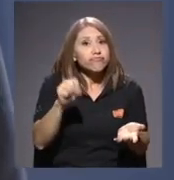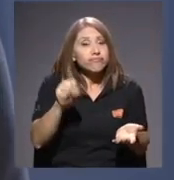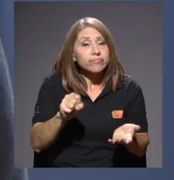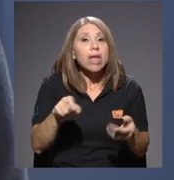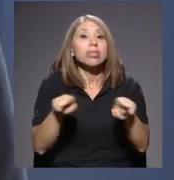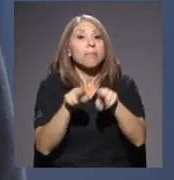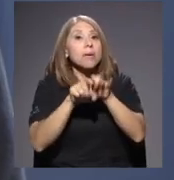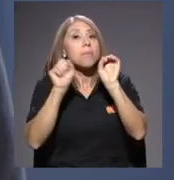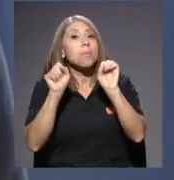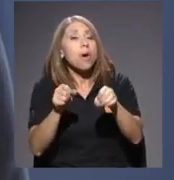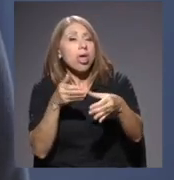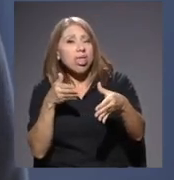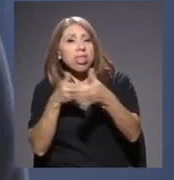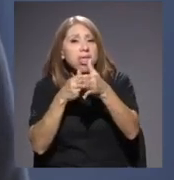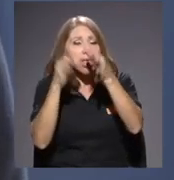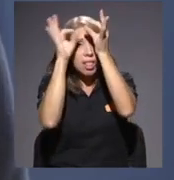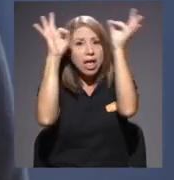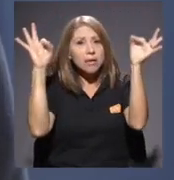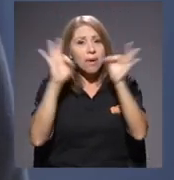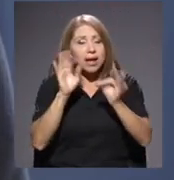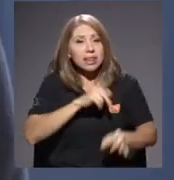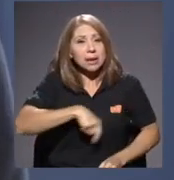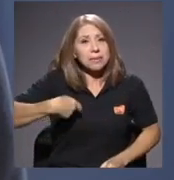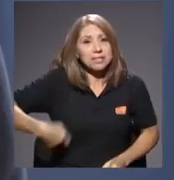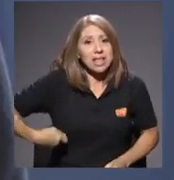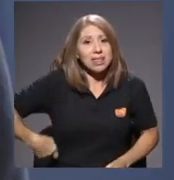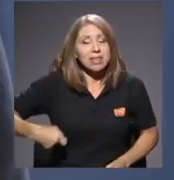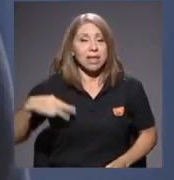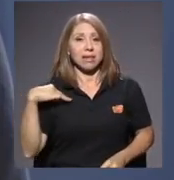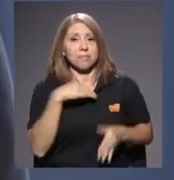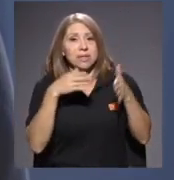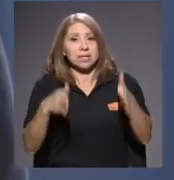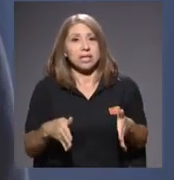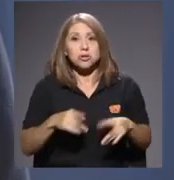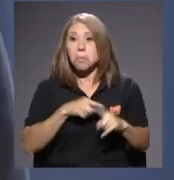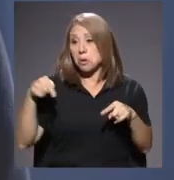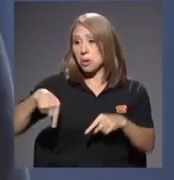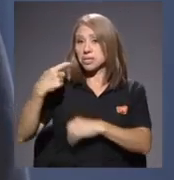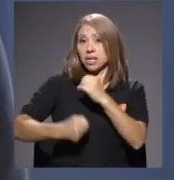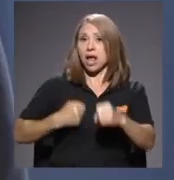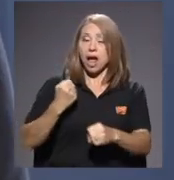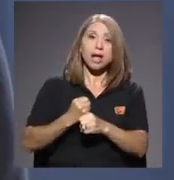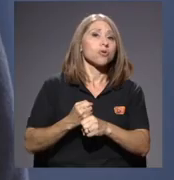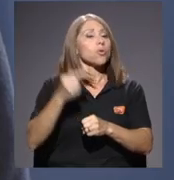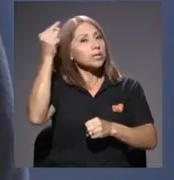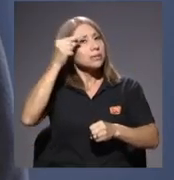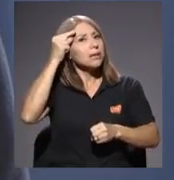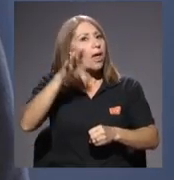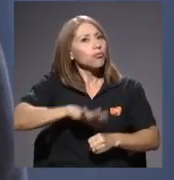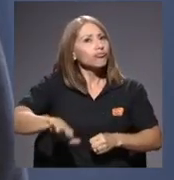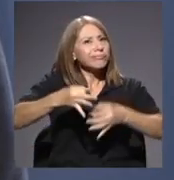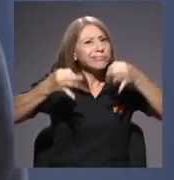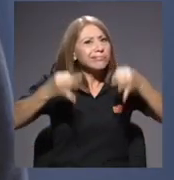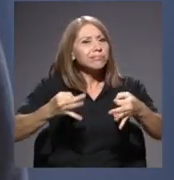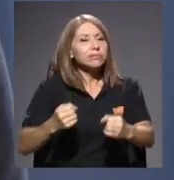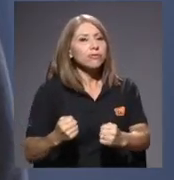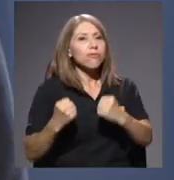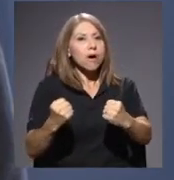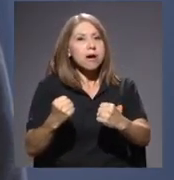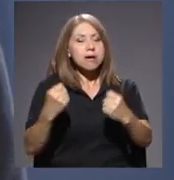un presidente y sus ministros, es resaltar de que en un 2018 tuvimos un Estado firme, fuerte, que logró renovar